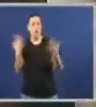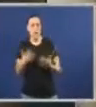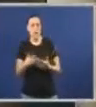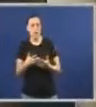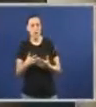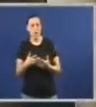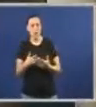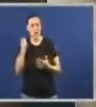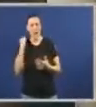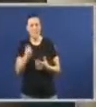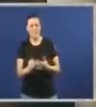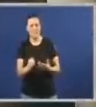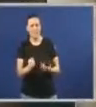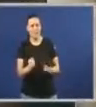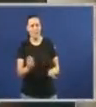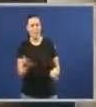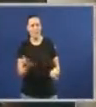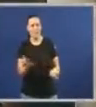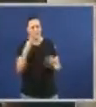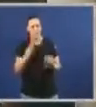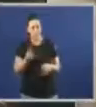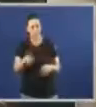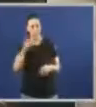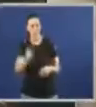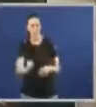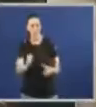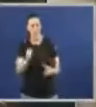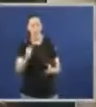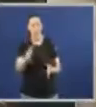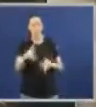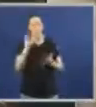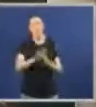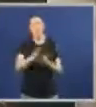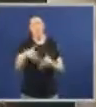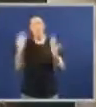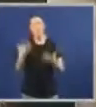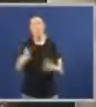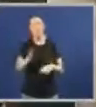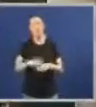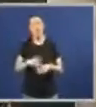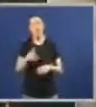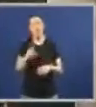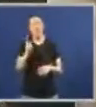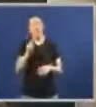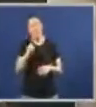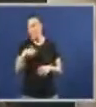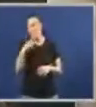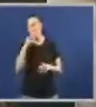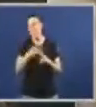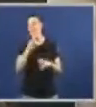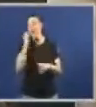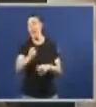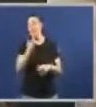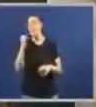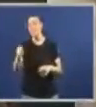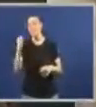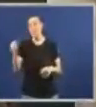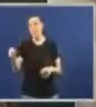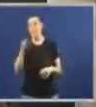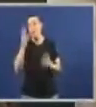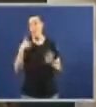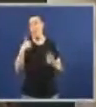empregue o termo asasinatos que é o que realmente son E pode parecer un matiz este secundario, pero non é en absoluto porque non estamos